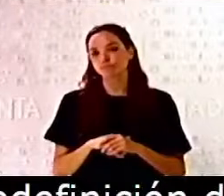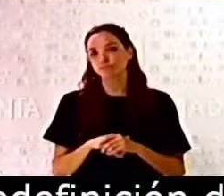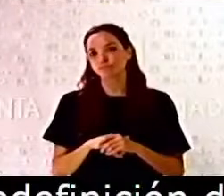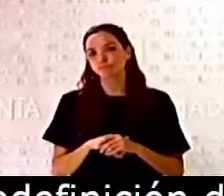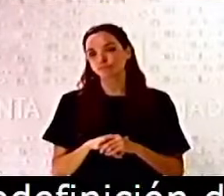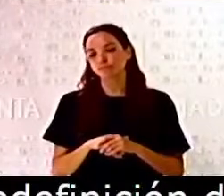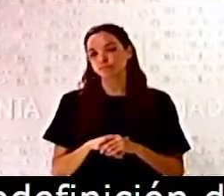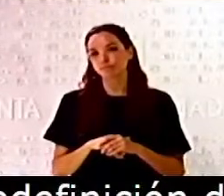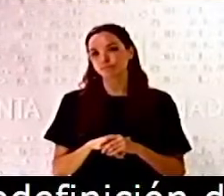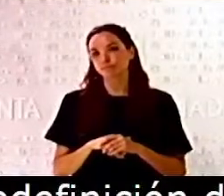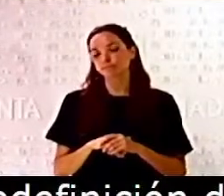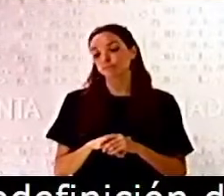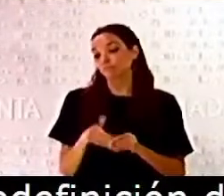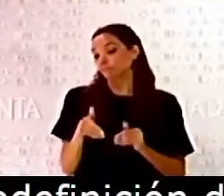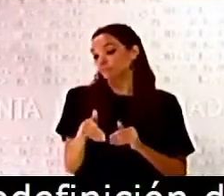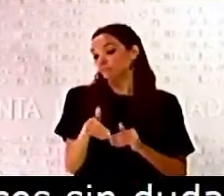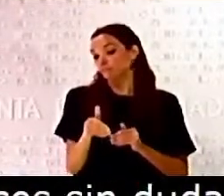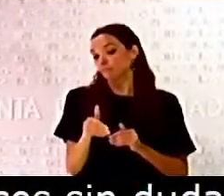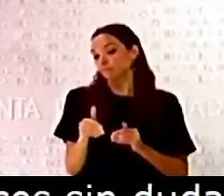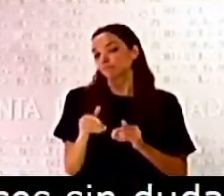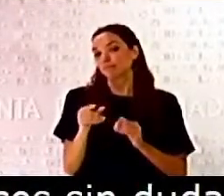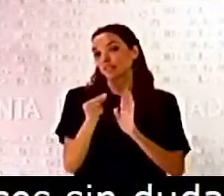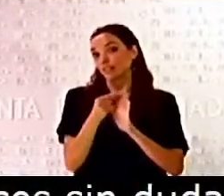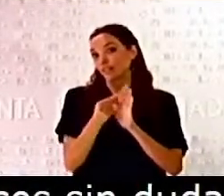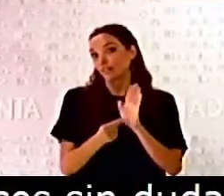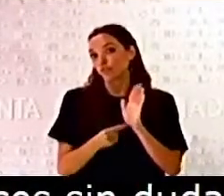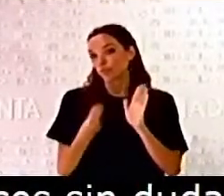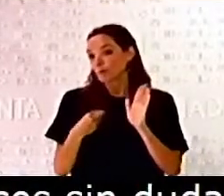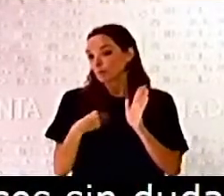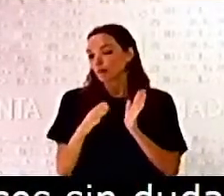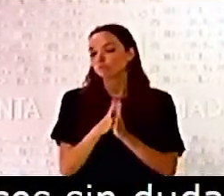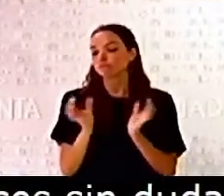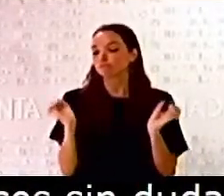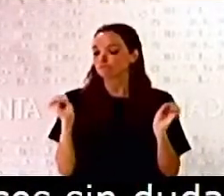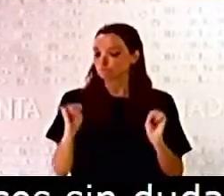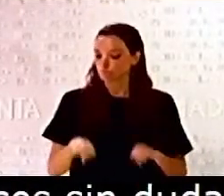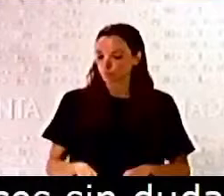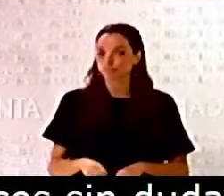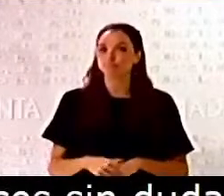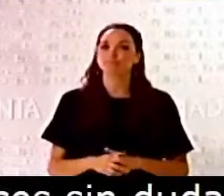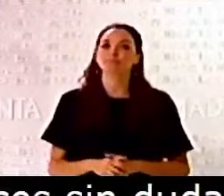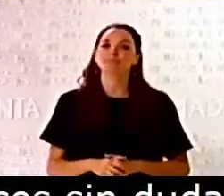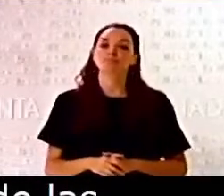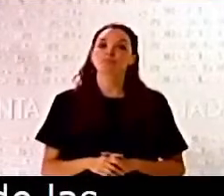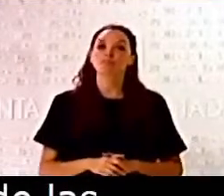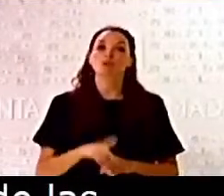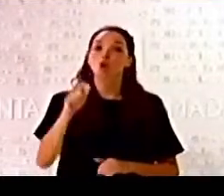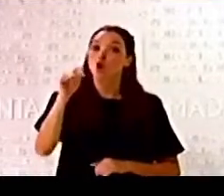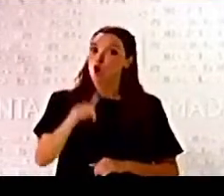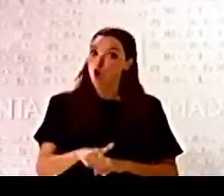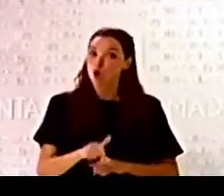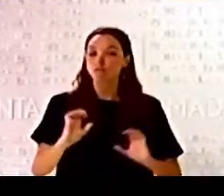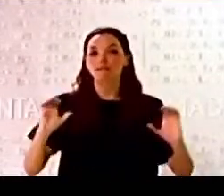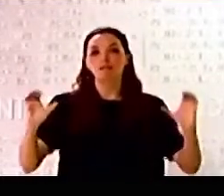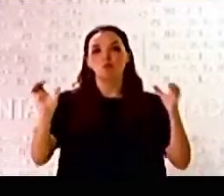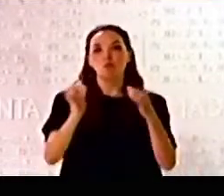llegar a ese consenso en la adopción de estas decisiones. Hoy se ha reunido la ponencia de vacunas.